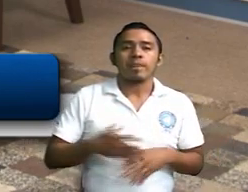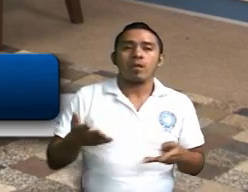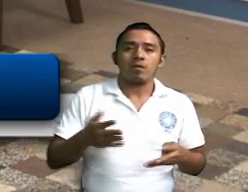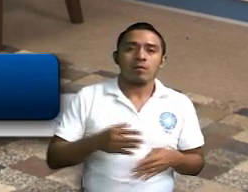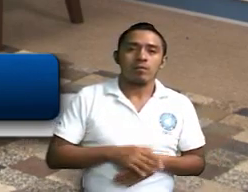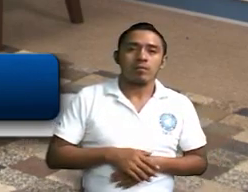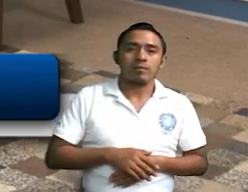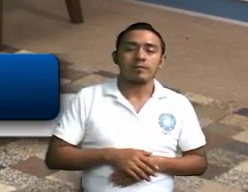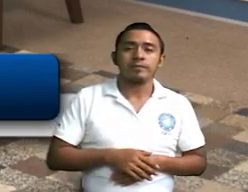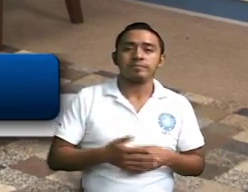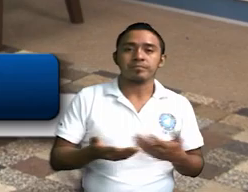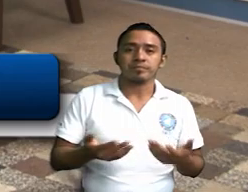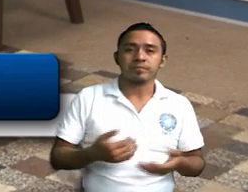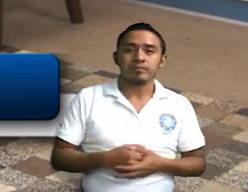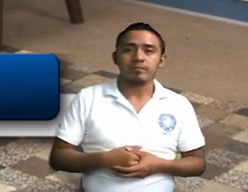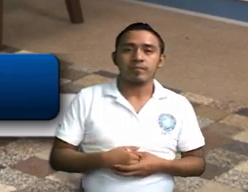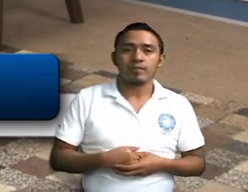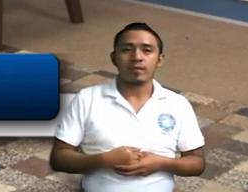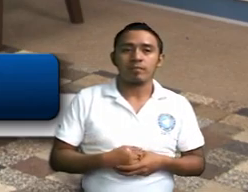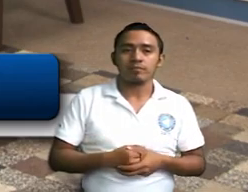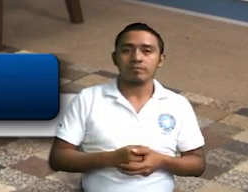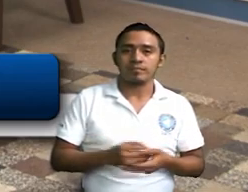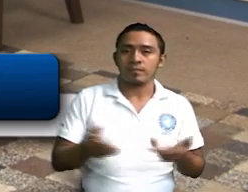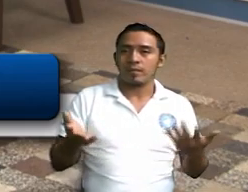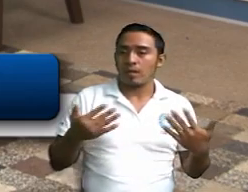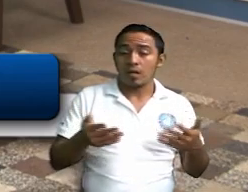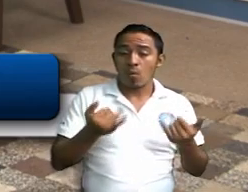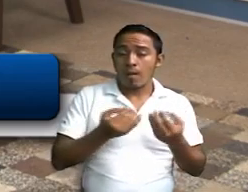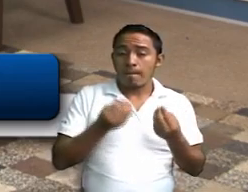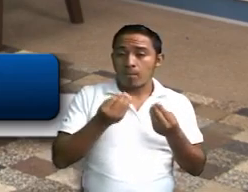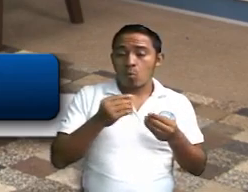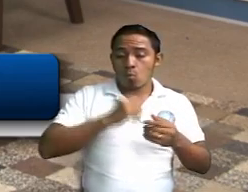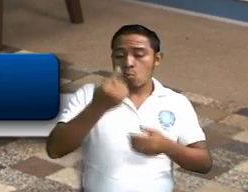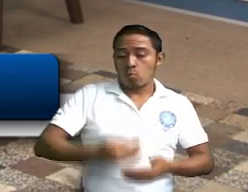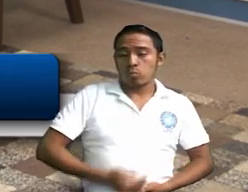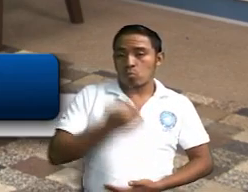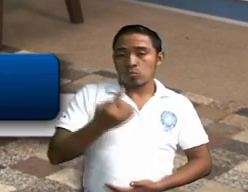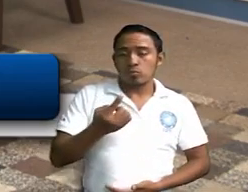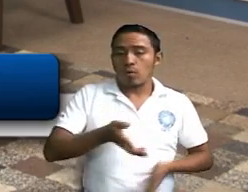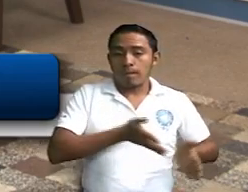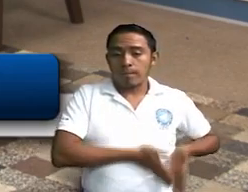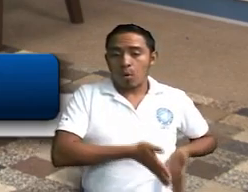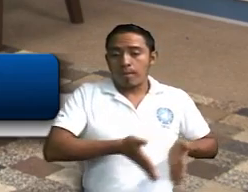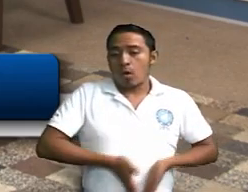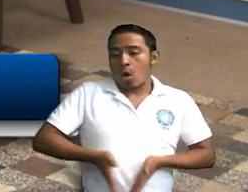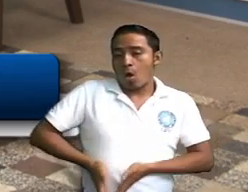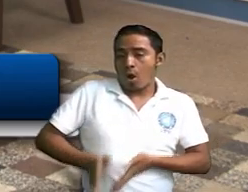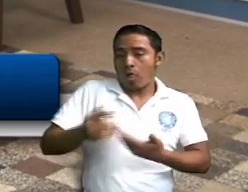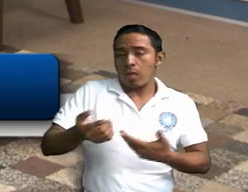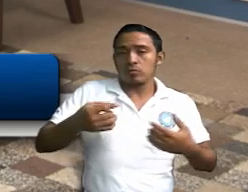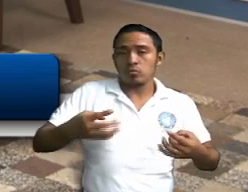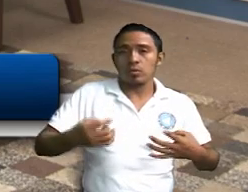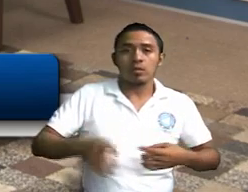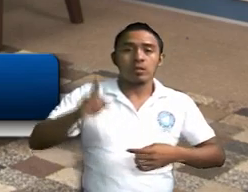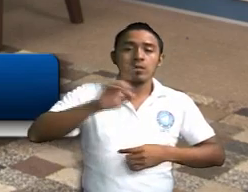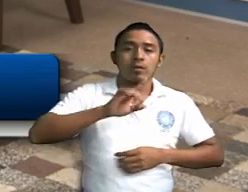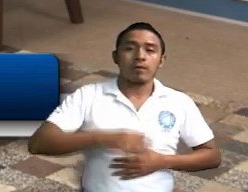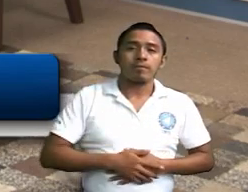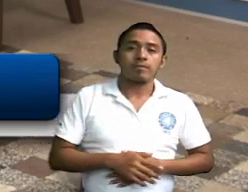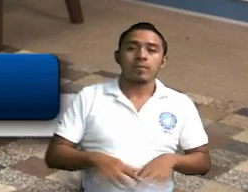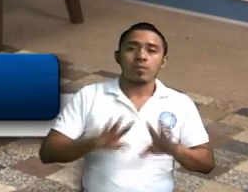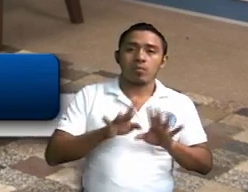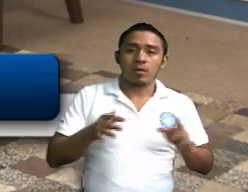por ejemplo, doctor, que tiende a cargarse, no hay nada que ver. Generalmente los dolores de las caderas pueden presentarse en la